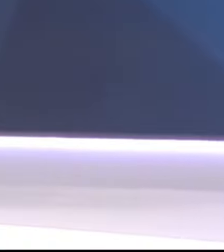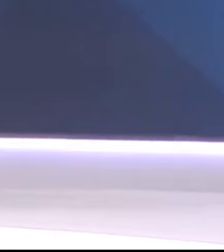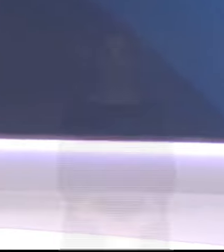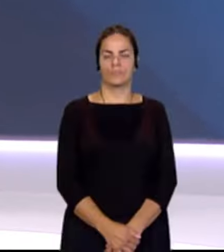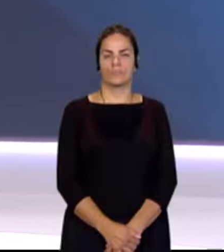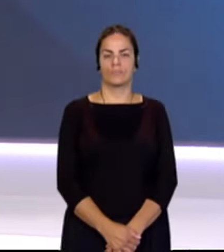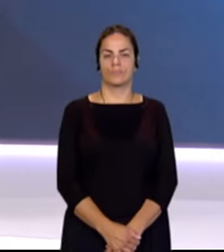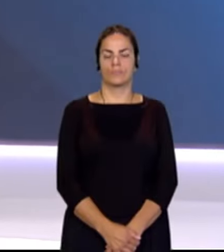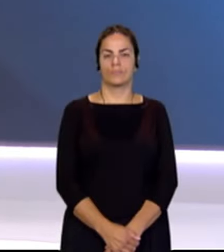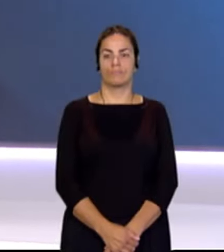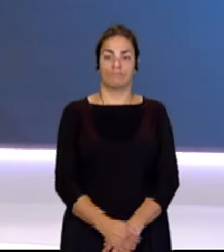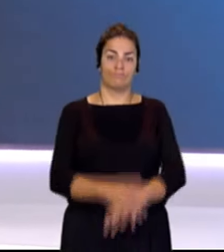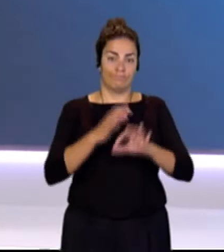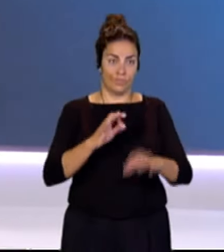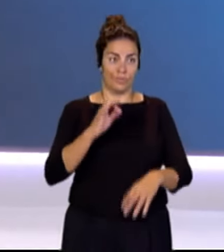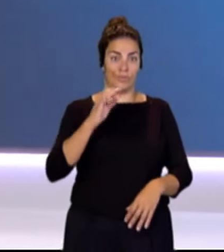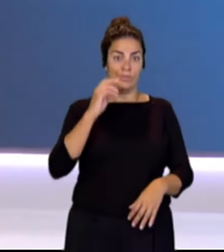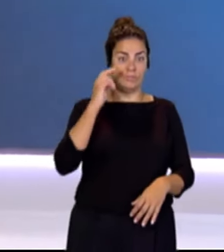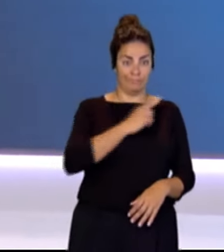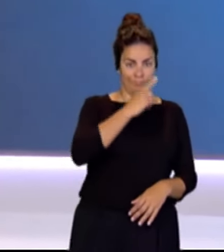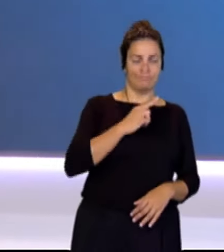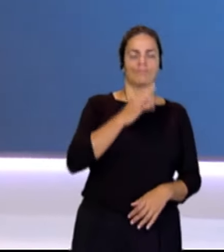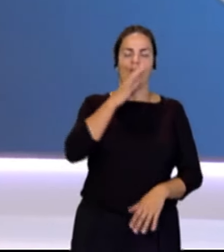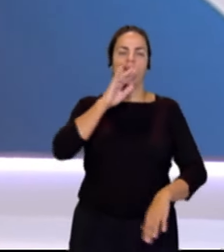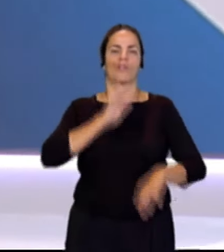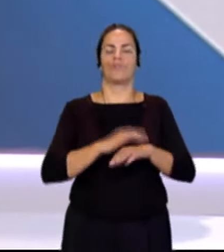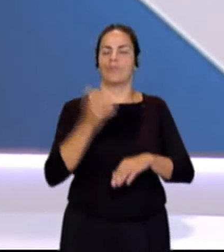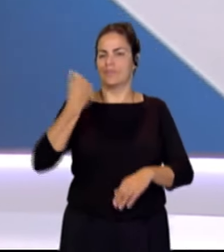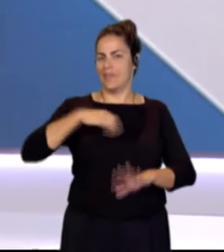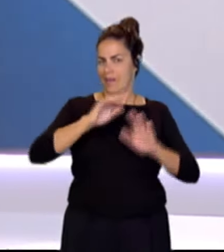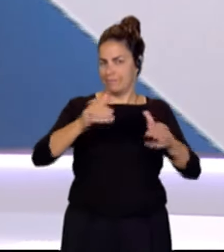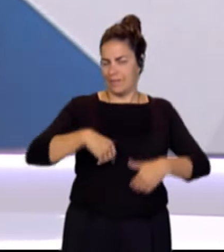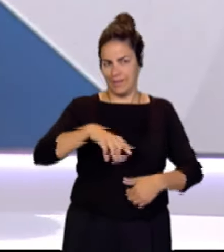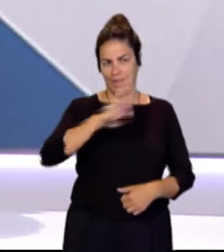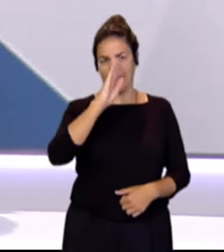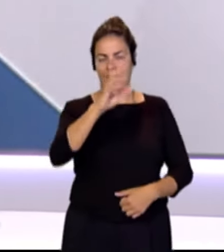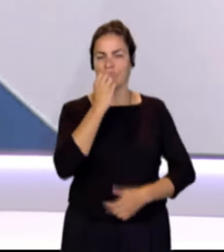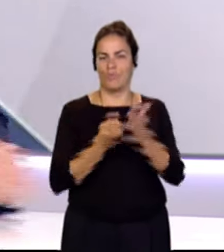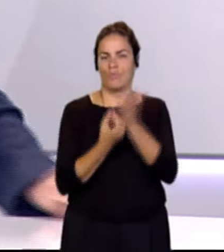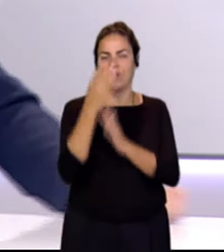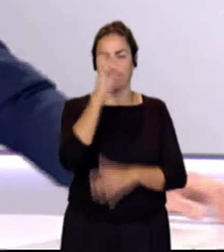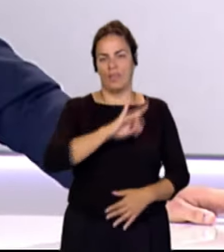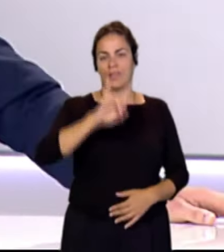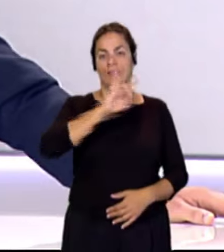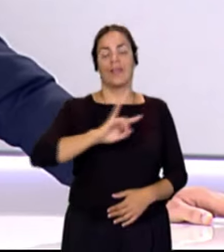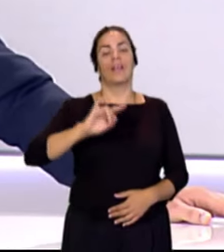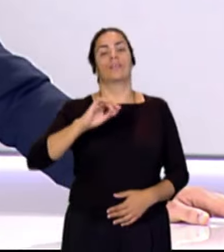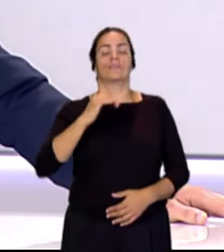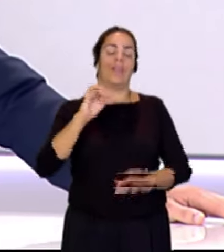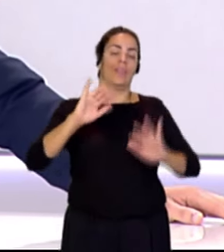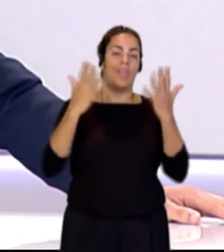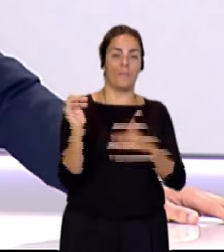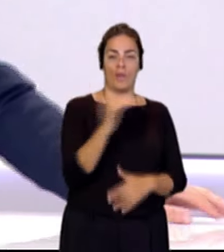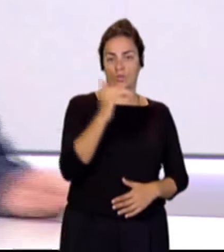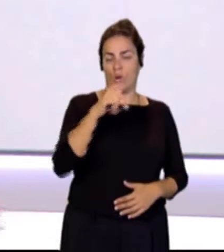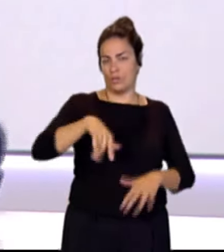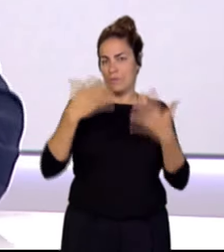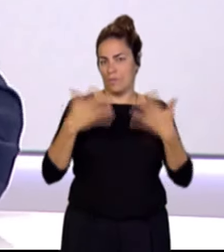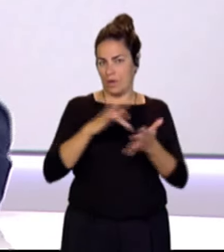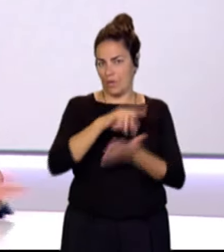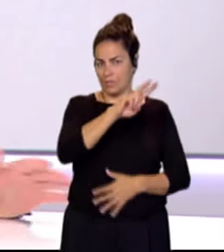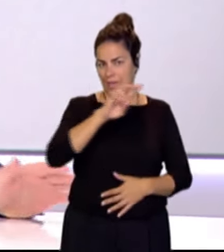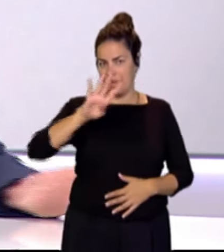cumplimos con nuestra palabra ya estamos de vuelta en directo aquí en Buenos días Canarias 9:46 de la mañana de este miércoles 24 de abril